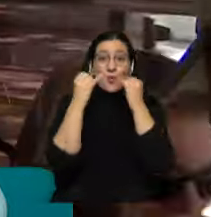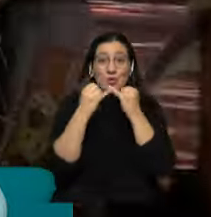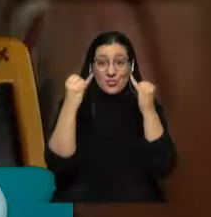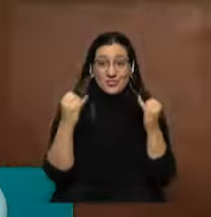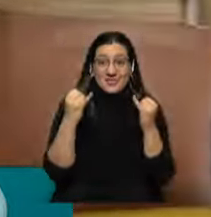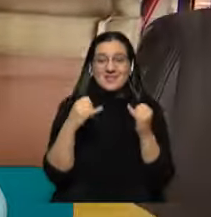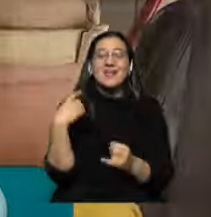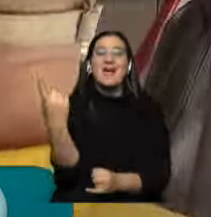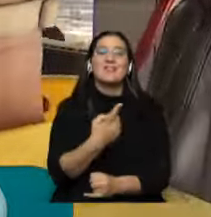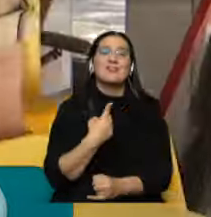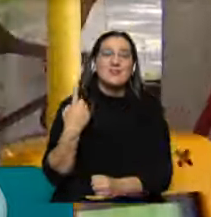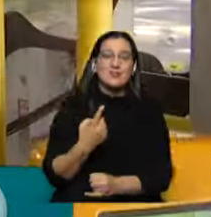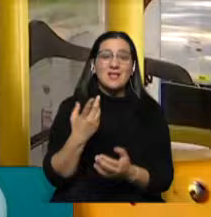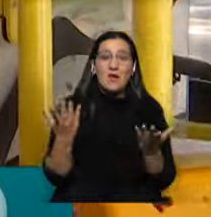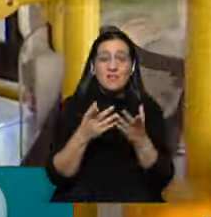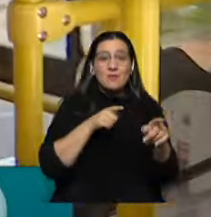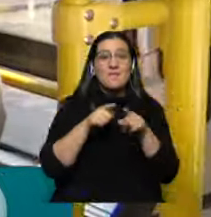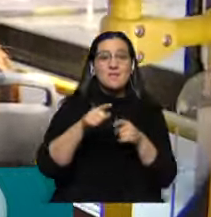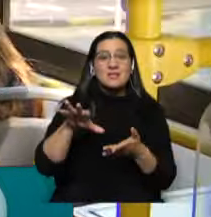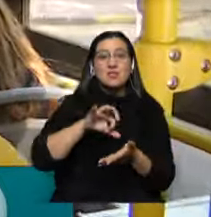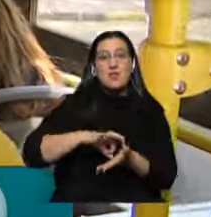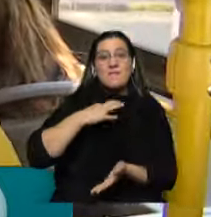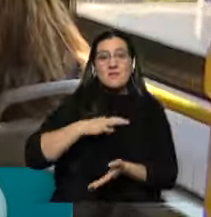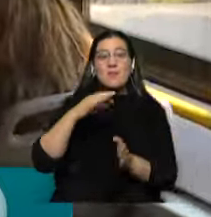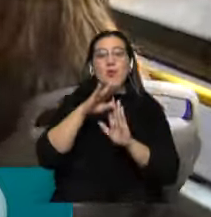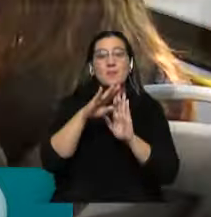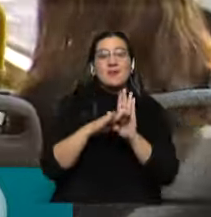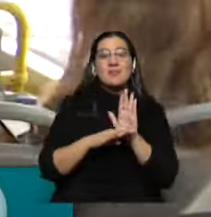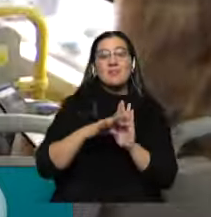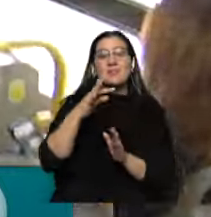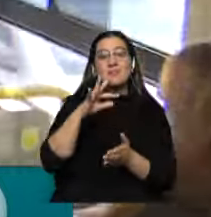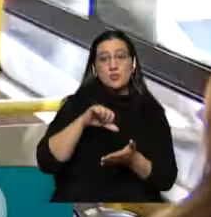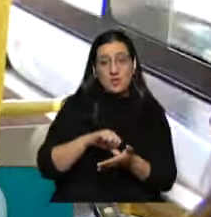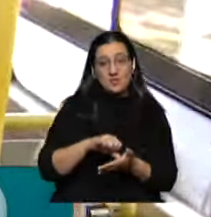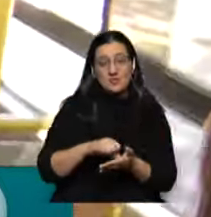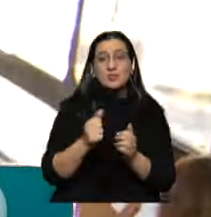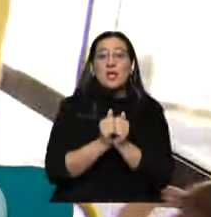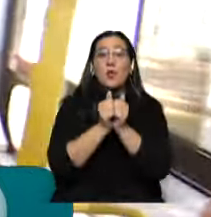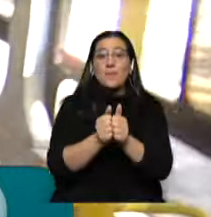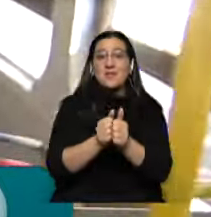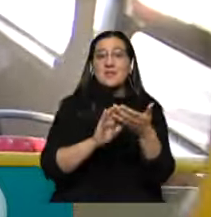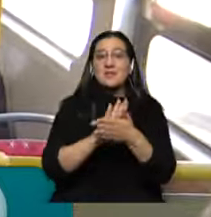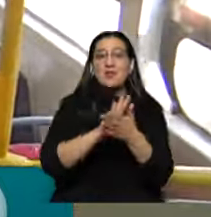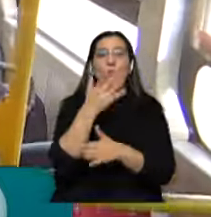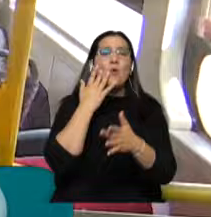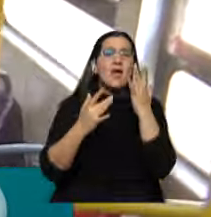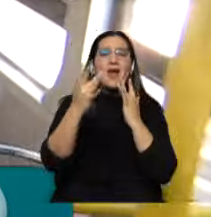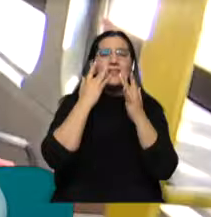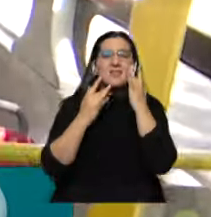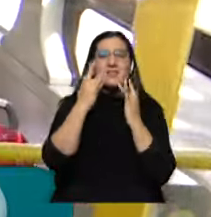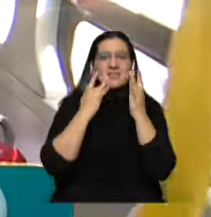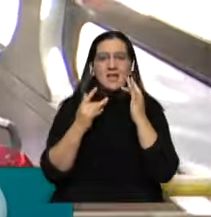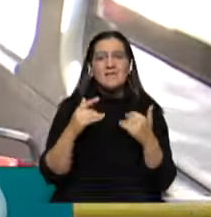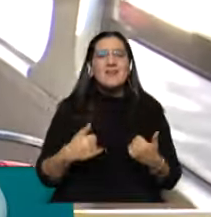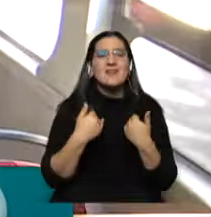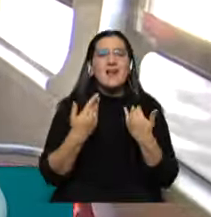días a todos y a todas. Estamos en vivo para Ciudad Viva, programa de TV Ciudad. Nos acompaña en esta mañana un gran artista rioplatense que va